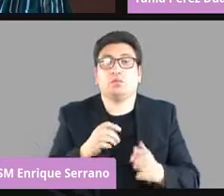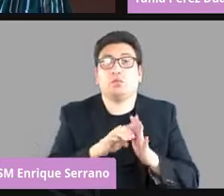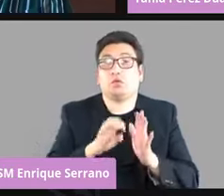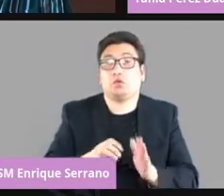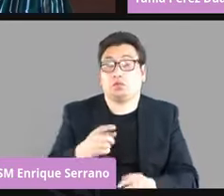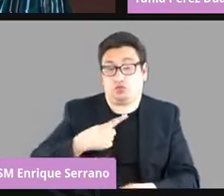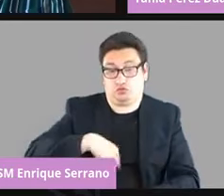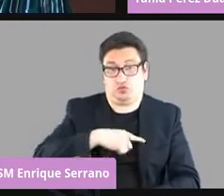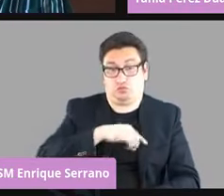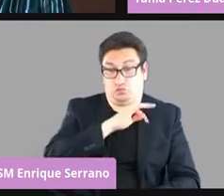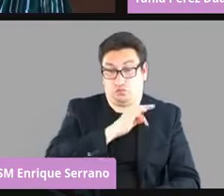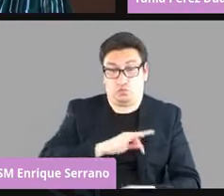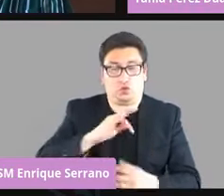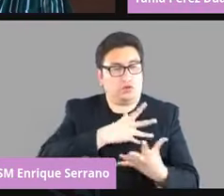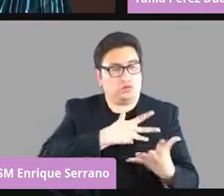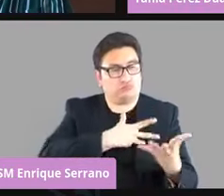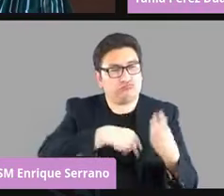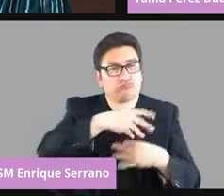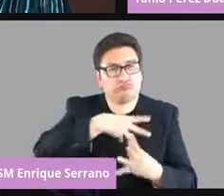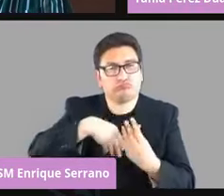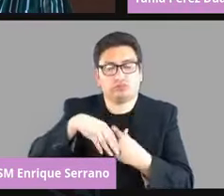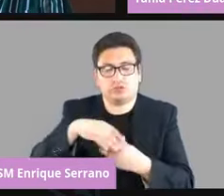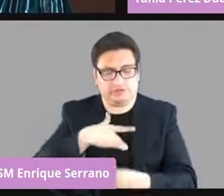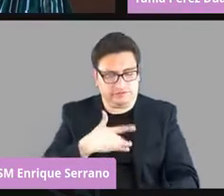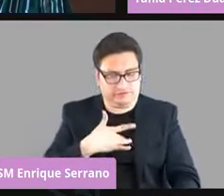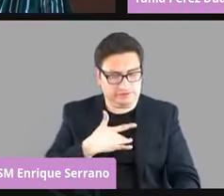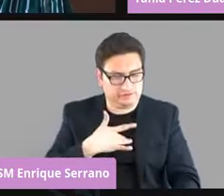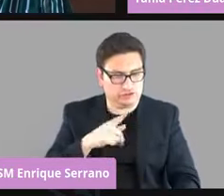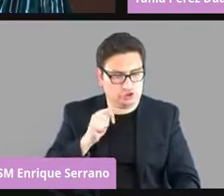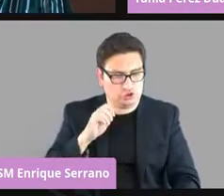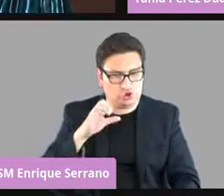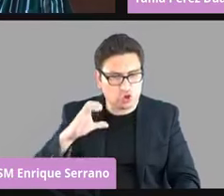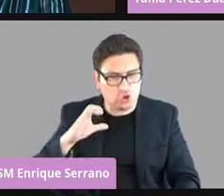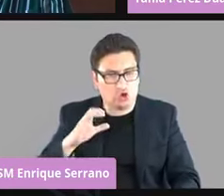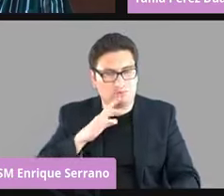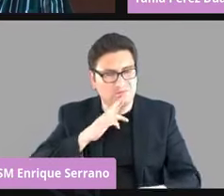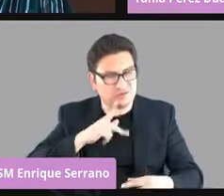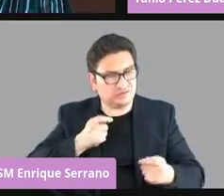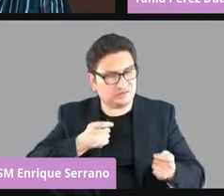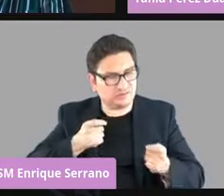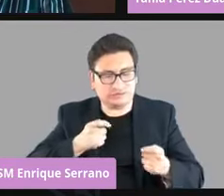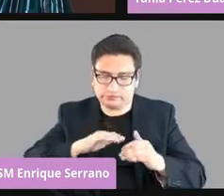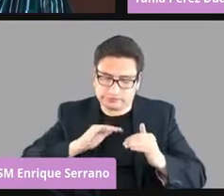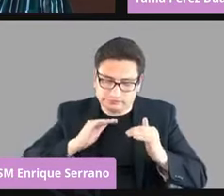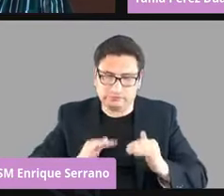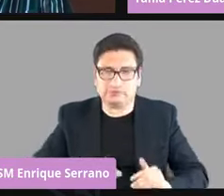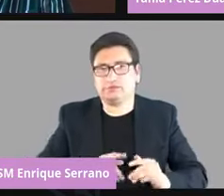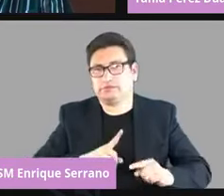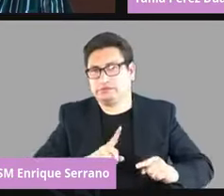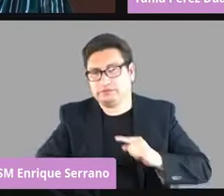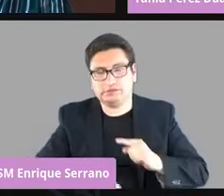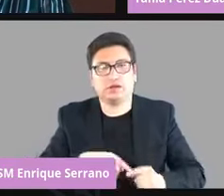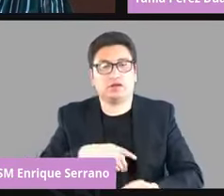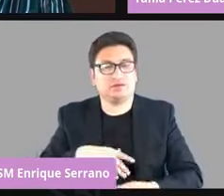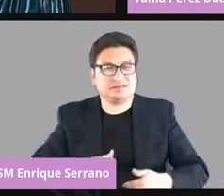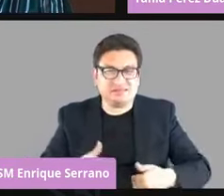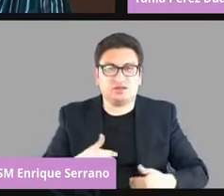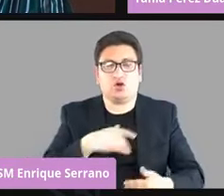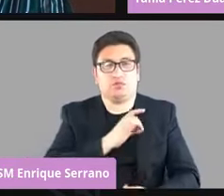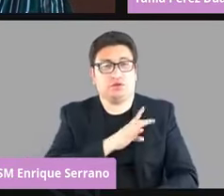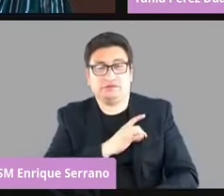a relacionarse diferente con esa incertidumbre, quitarnos el miedo a sentir incomodidad o ansiedad y no hacer la